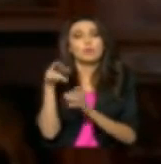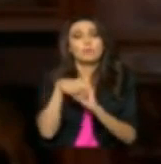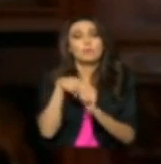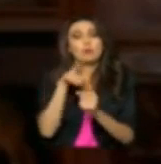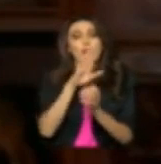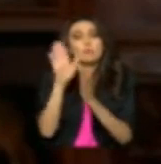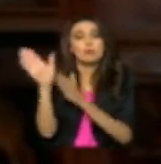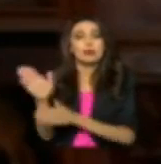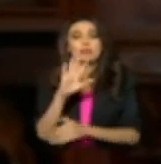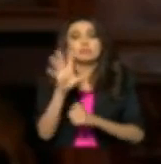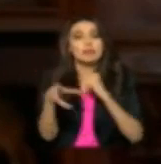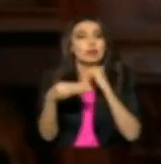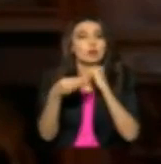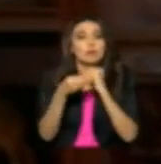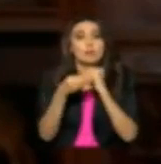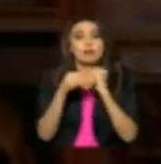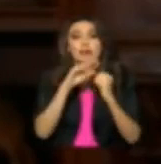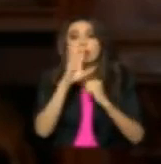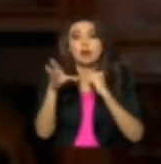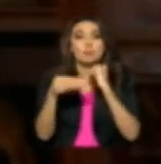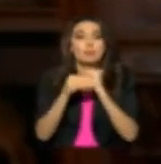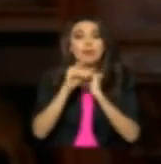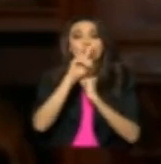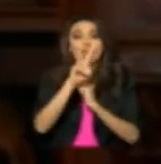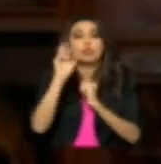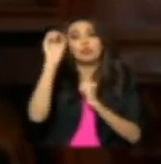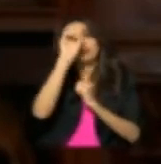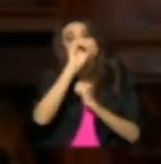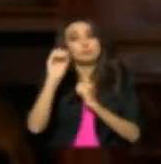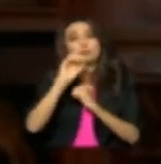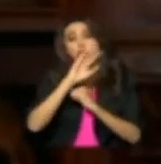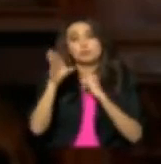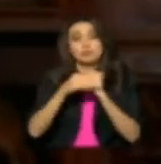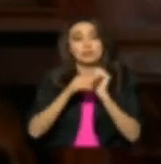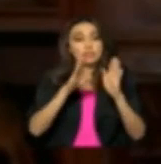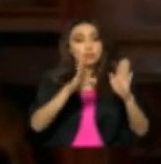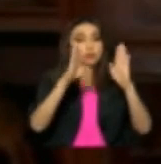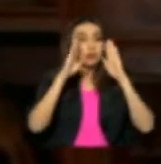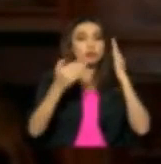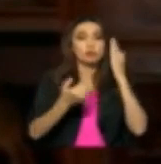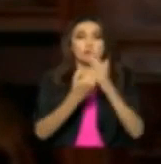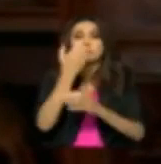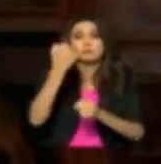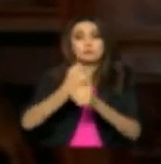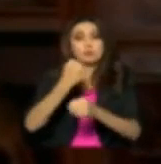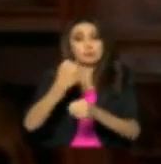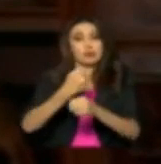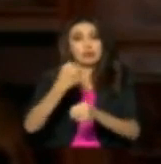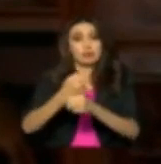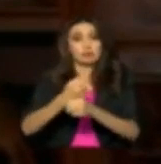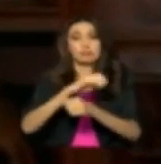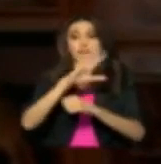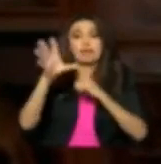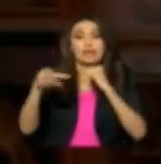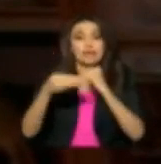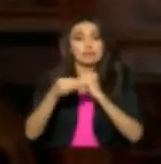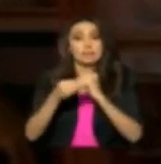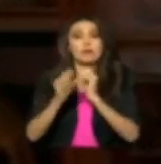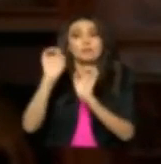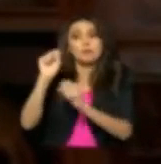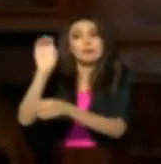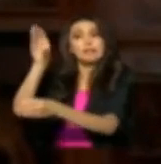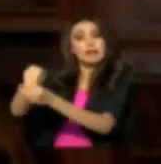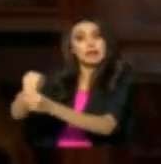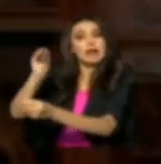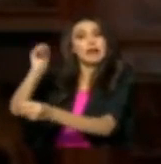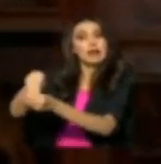empleadores incrementarán su aporte mensual en un 2% en beneficio de los nuevos trabajadores. Ese valor adicional podrá ser ahorrado en el